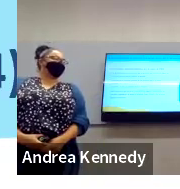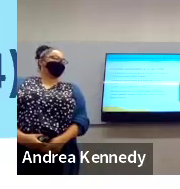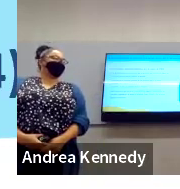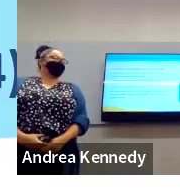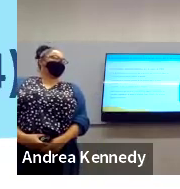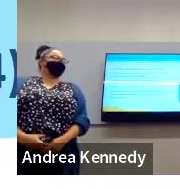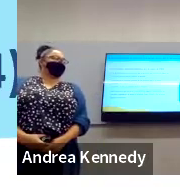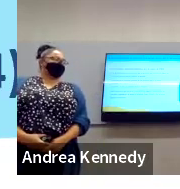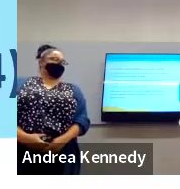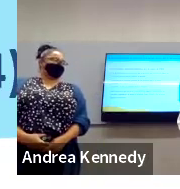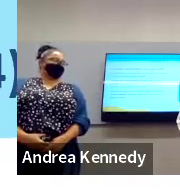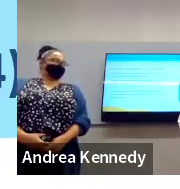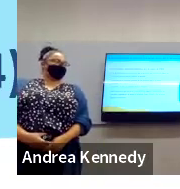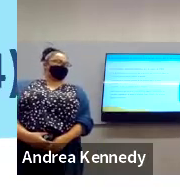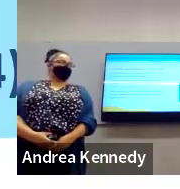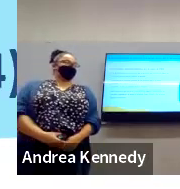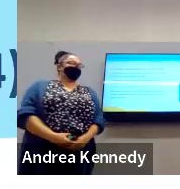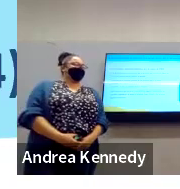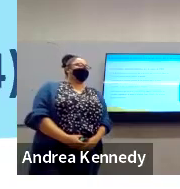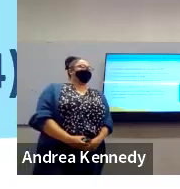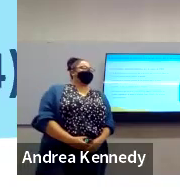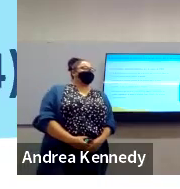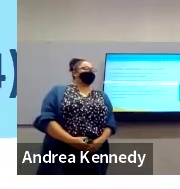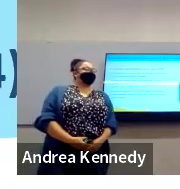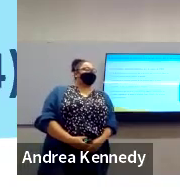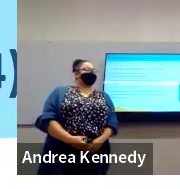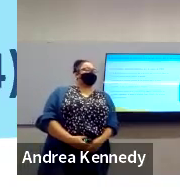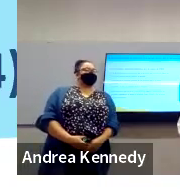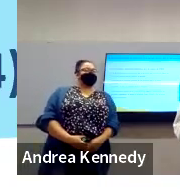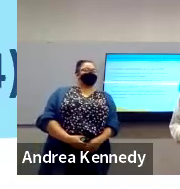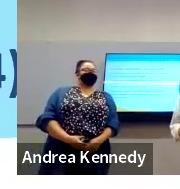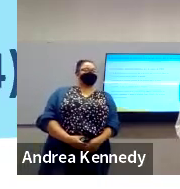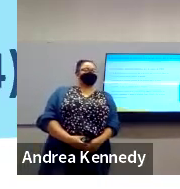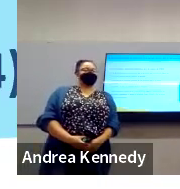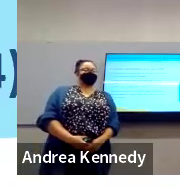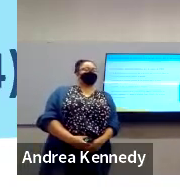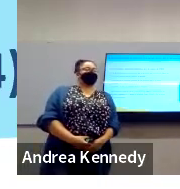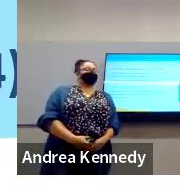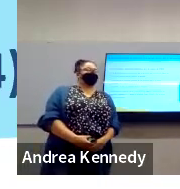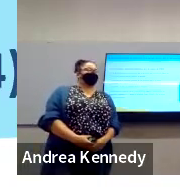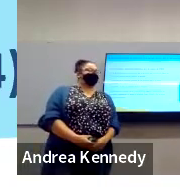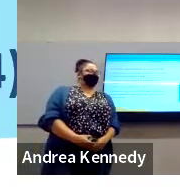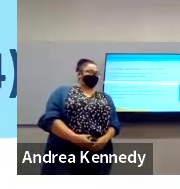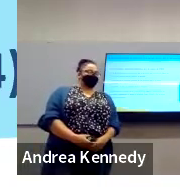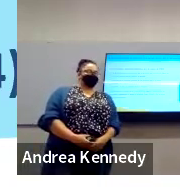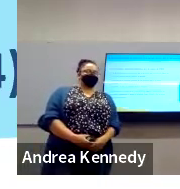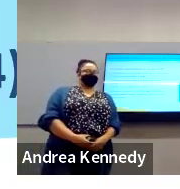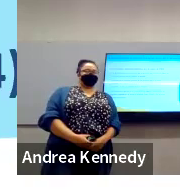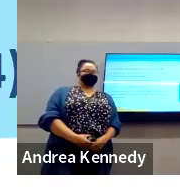la cantidad que se está usando. Durante un tiempo limitado, los servicios públicos pueden seguir